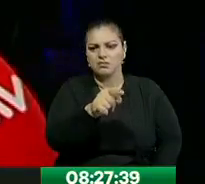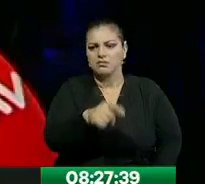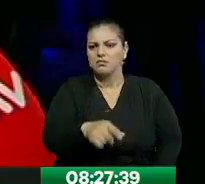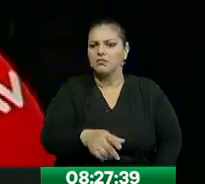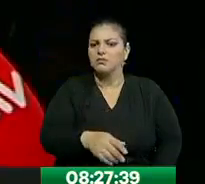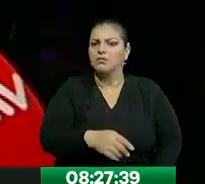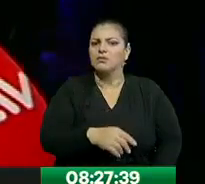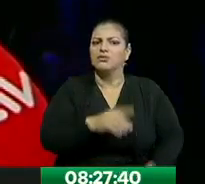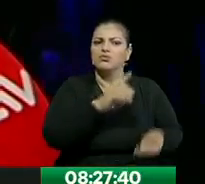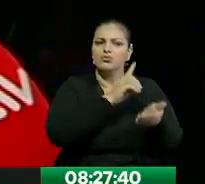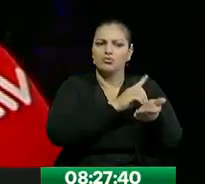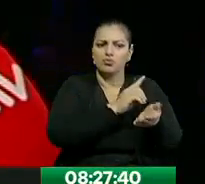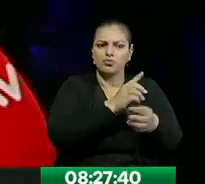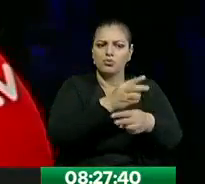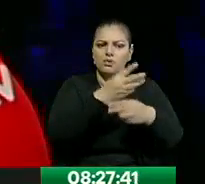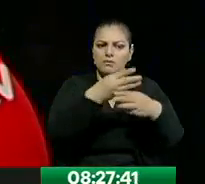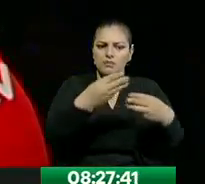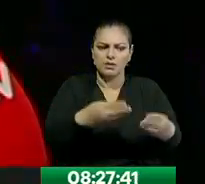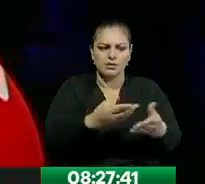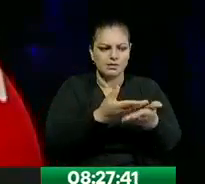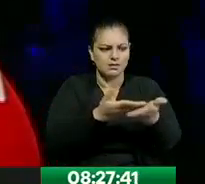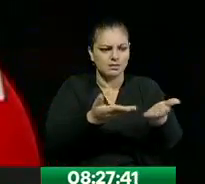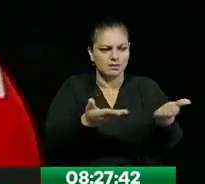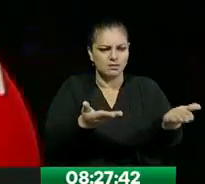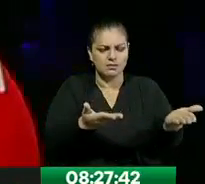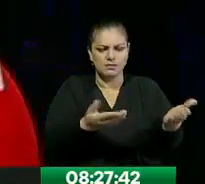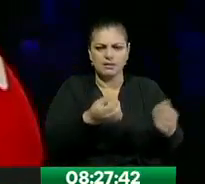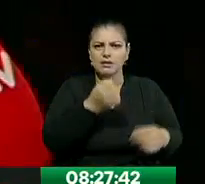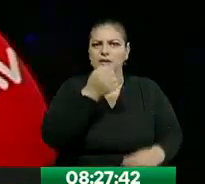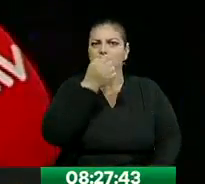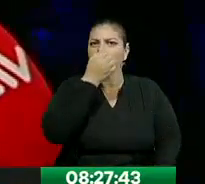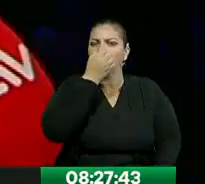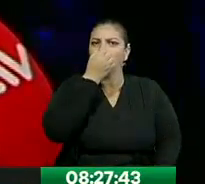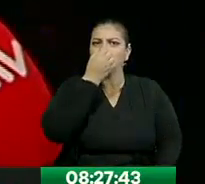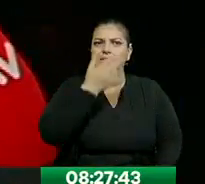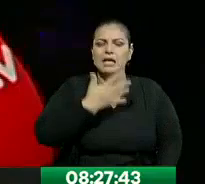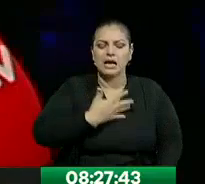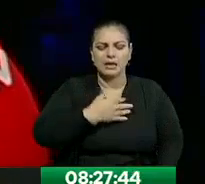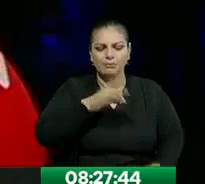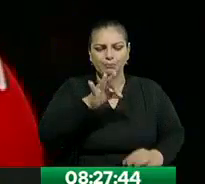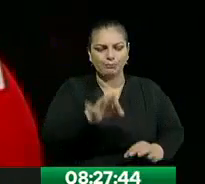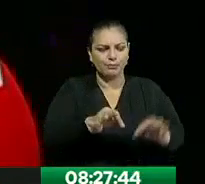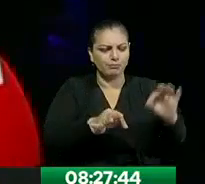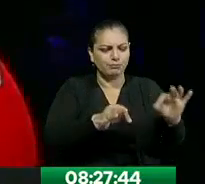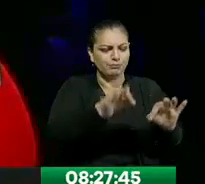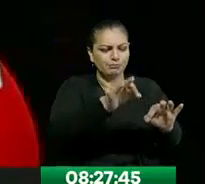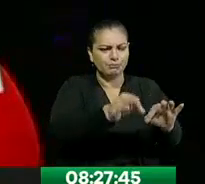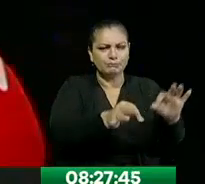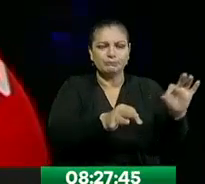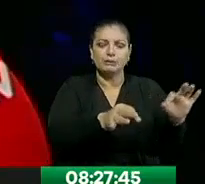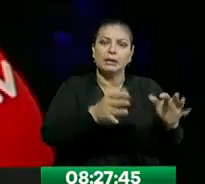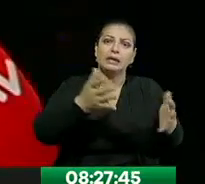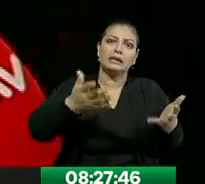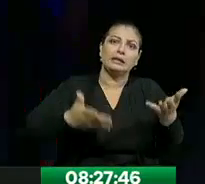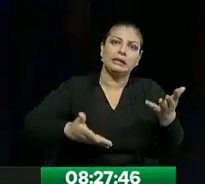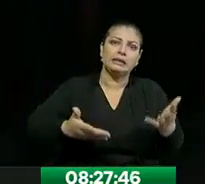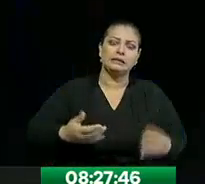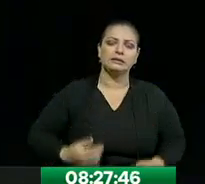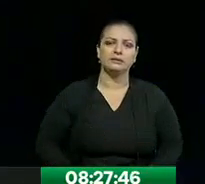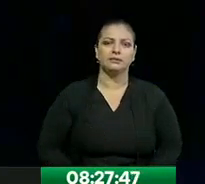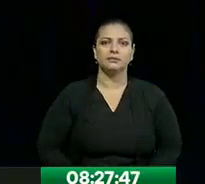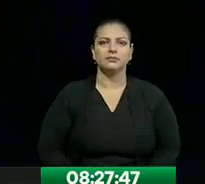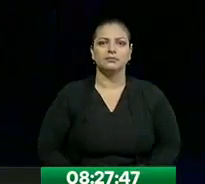cuerpo, al igual que gasas y presencia de máculas que podrían ser de producto de las maniobras que se hicieron en el interior.